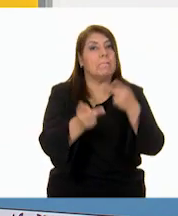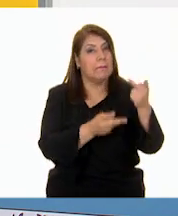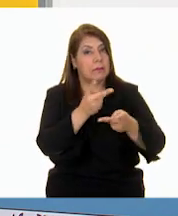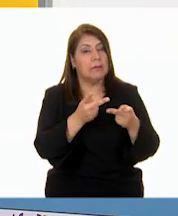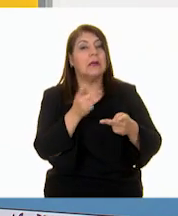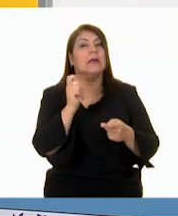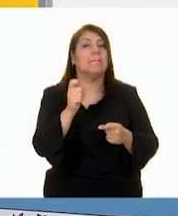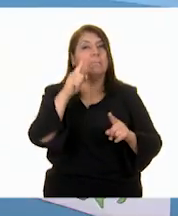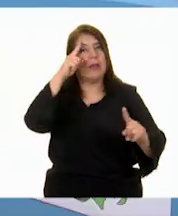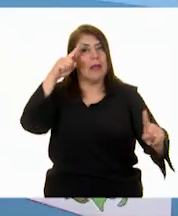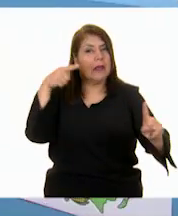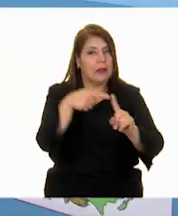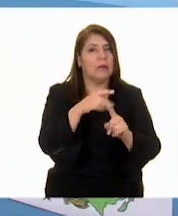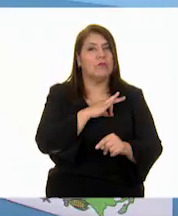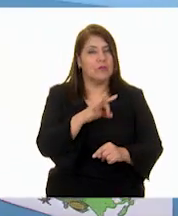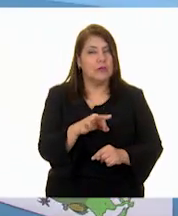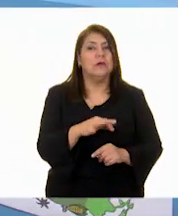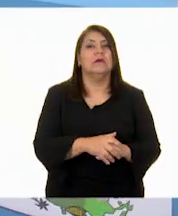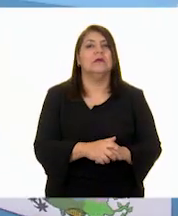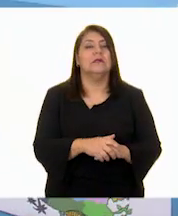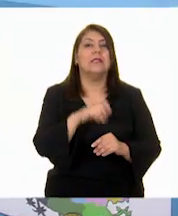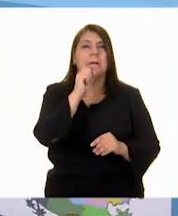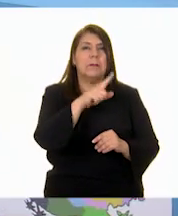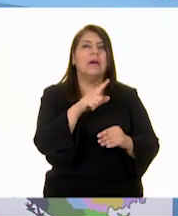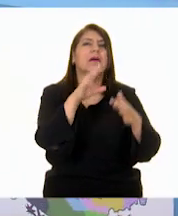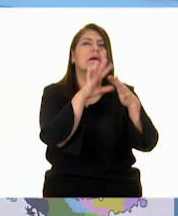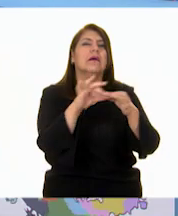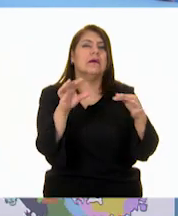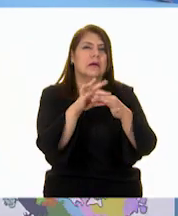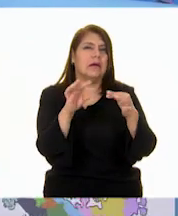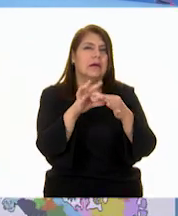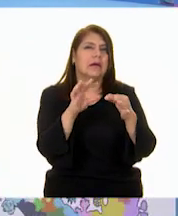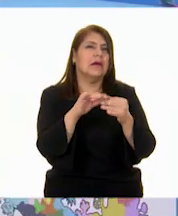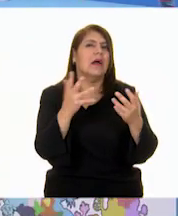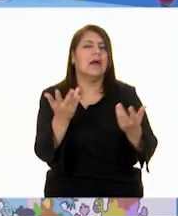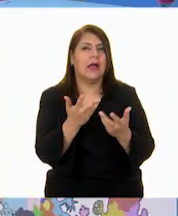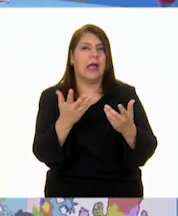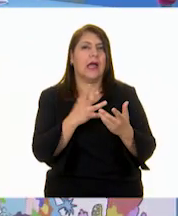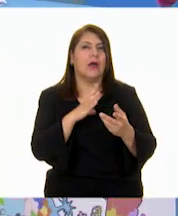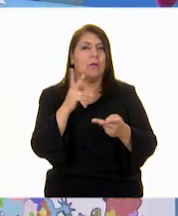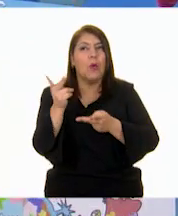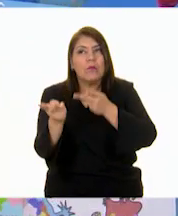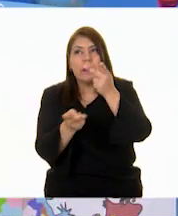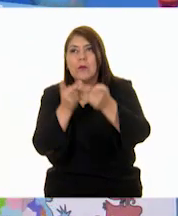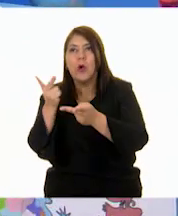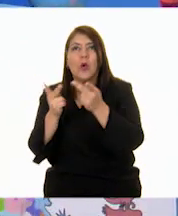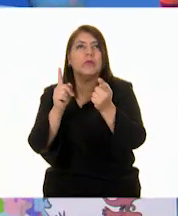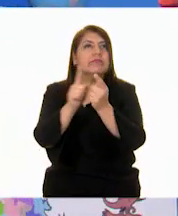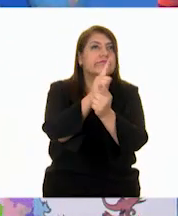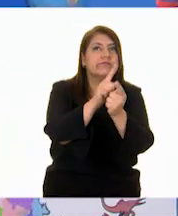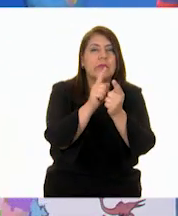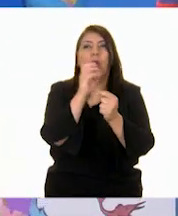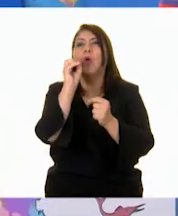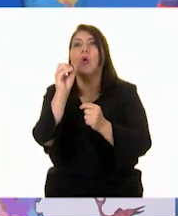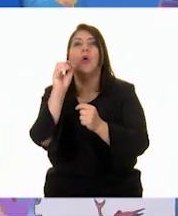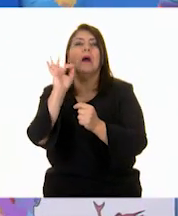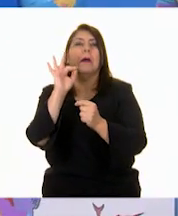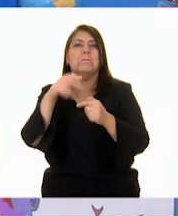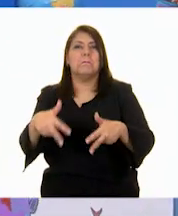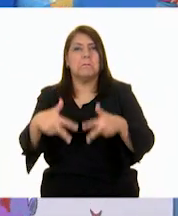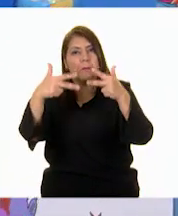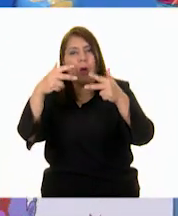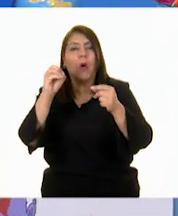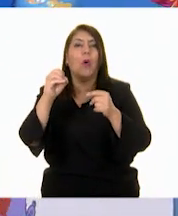nuestro propósito. Hablamos sobre diversas formas de aplicar las encuestas en esta situación y sobre algunas acciones